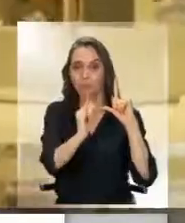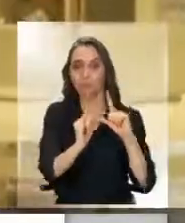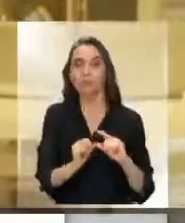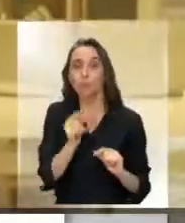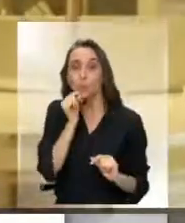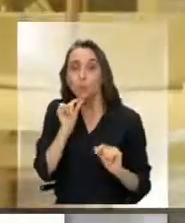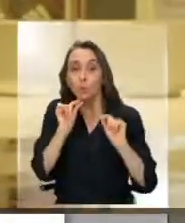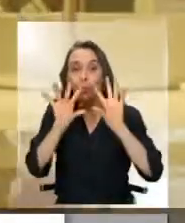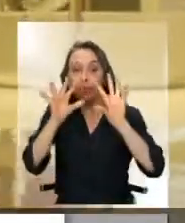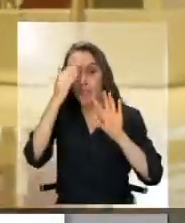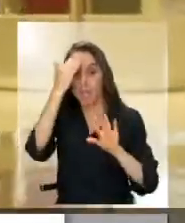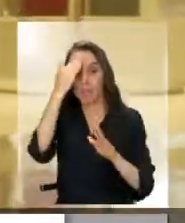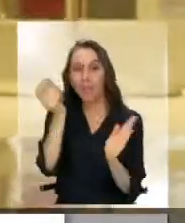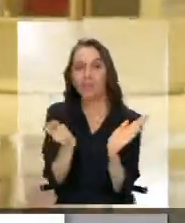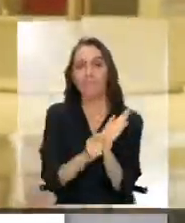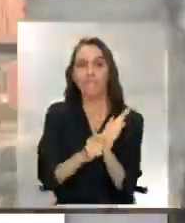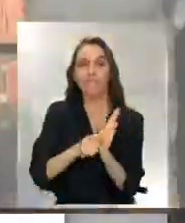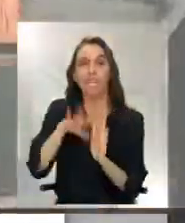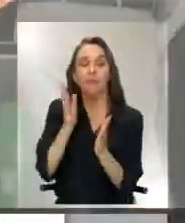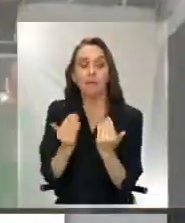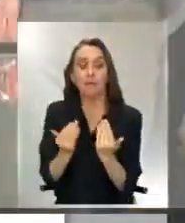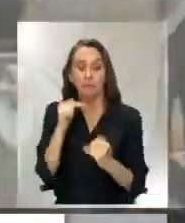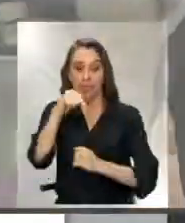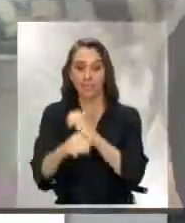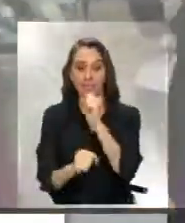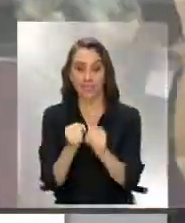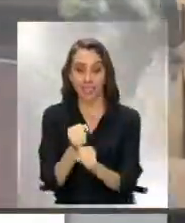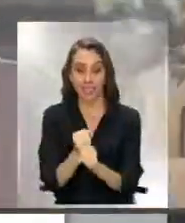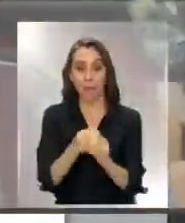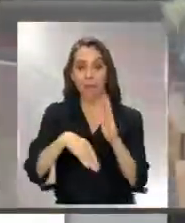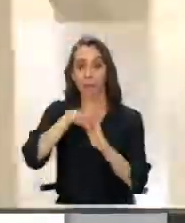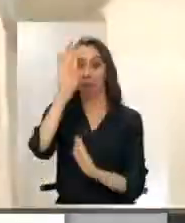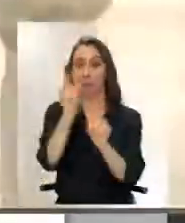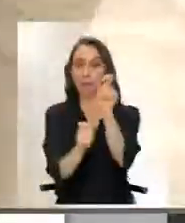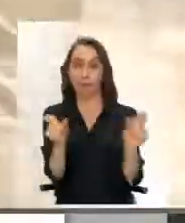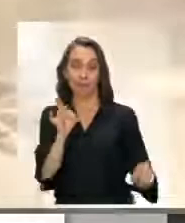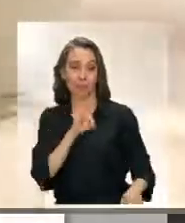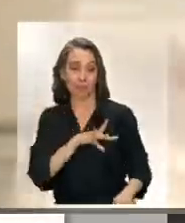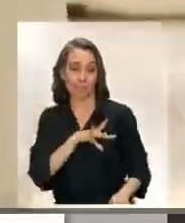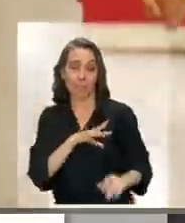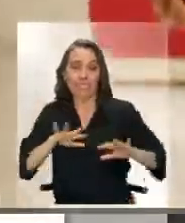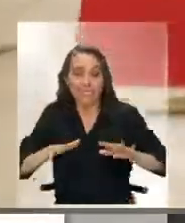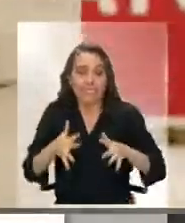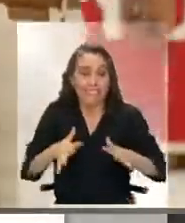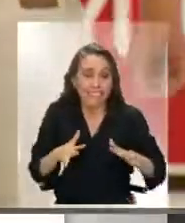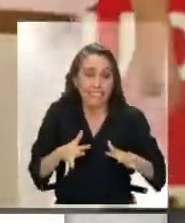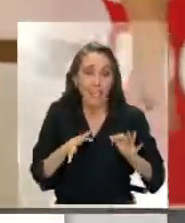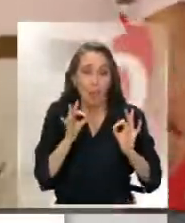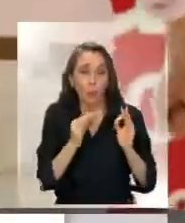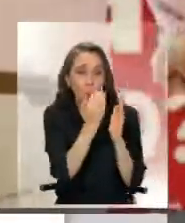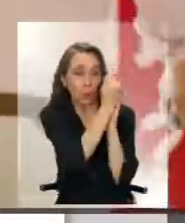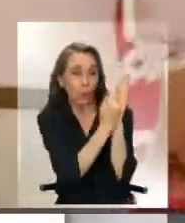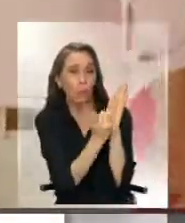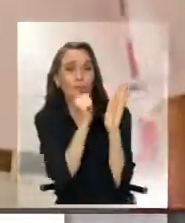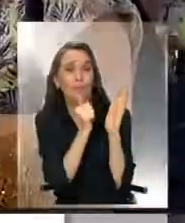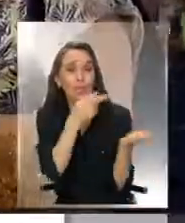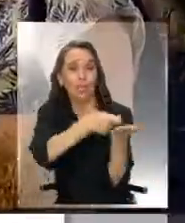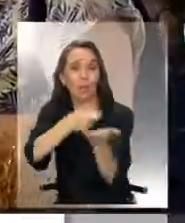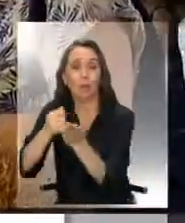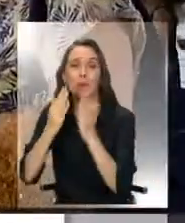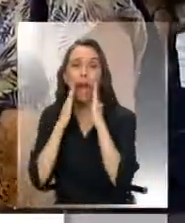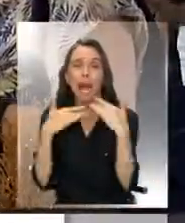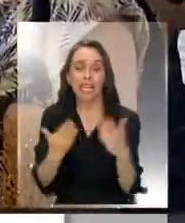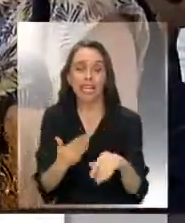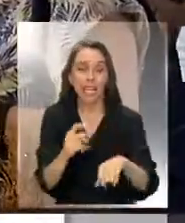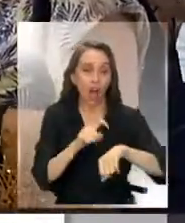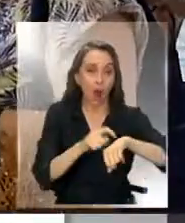A 10 días de una de las fechas más esperadas del año, la mayoría de los chilenos hace lo que puede para completar la lista de regalos. Escaparse